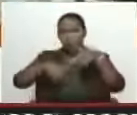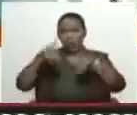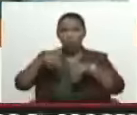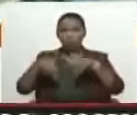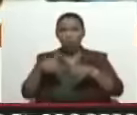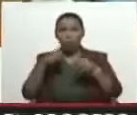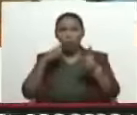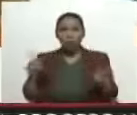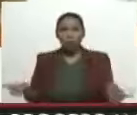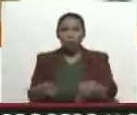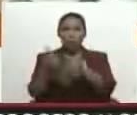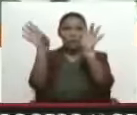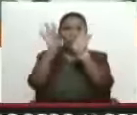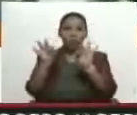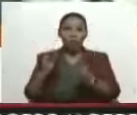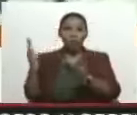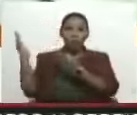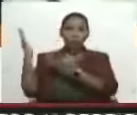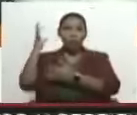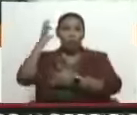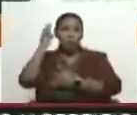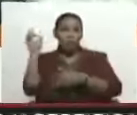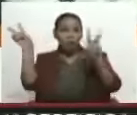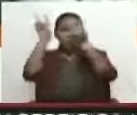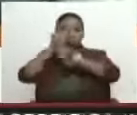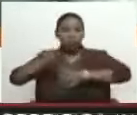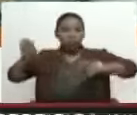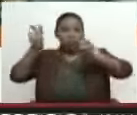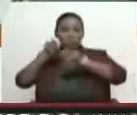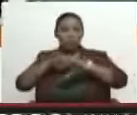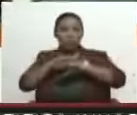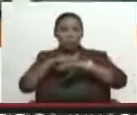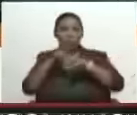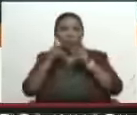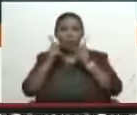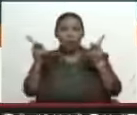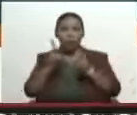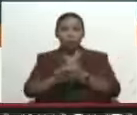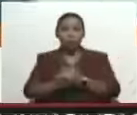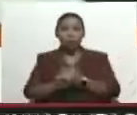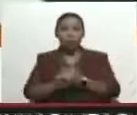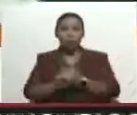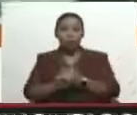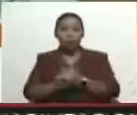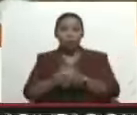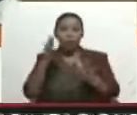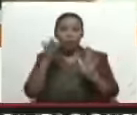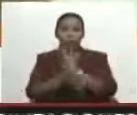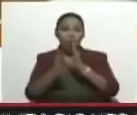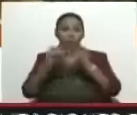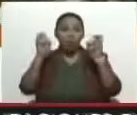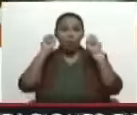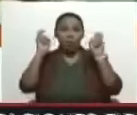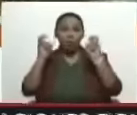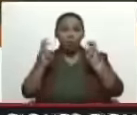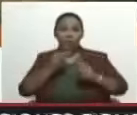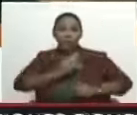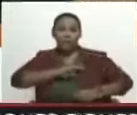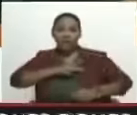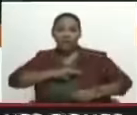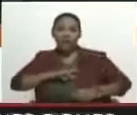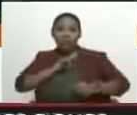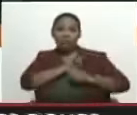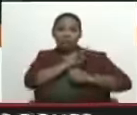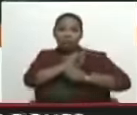Camero, igualmente en su condición de investigada al Ministerio Público. En torno a todo lo que ha sido esta serie de